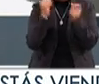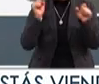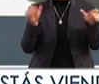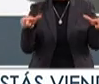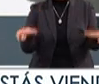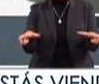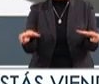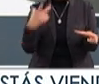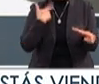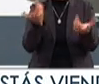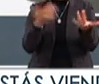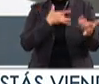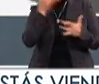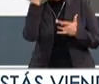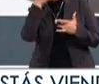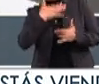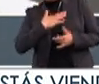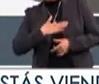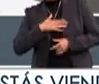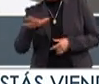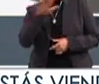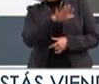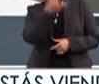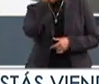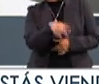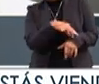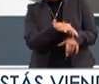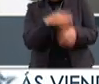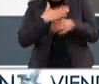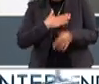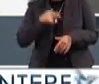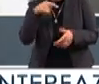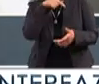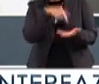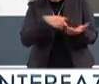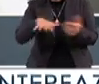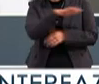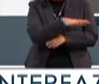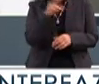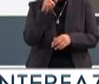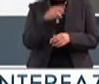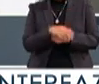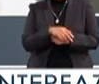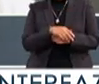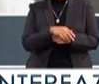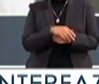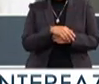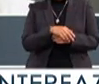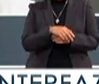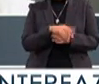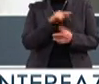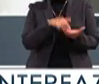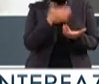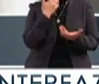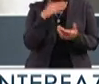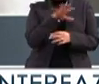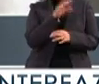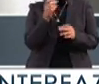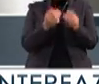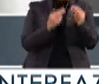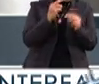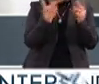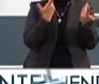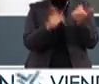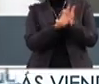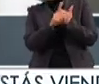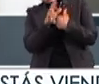seguridad y la percepción de justicia y la realidad de la justicia en un enfoque local con cierto grado